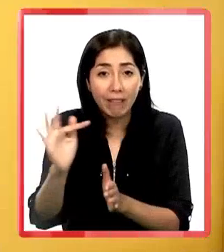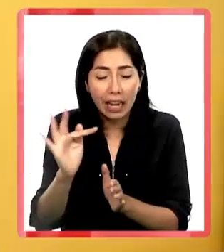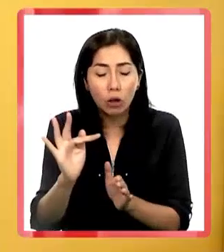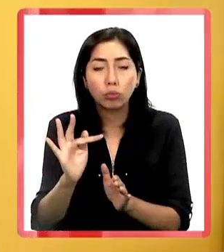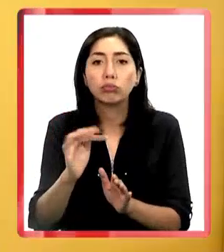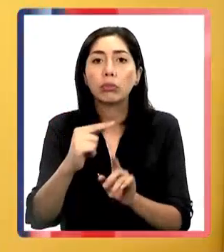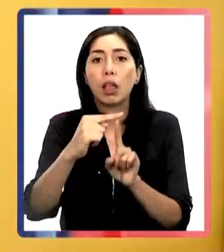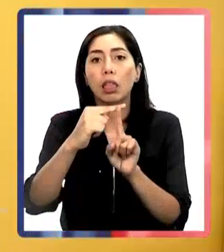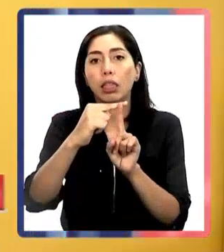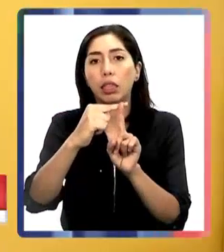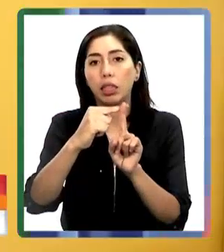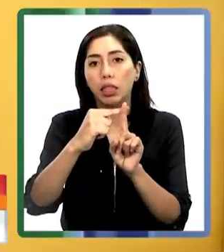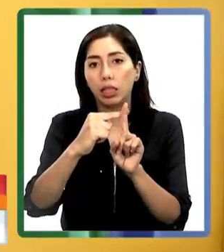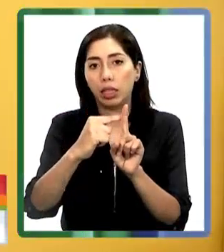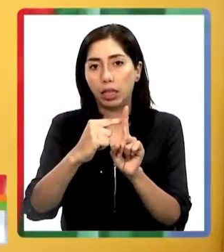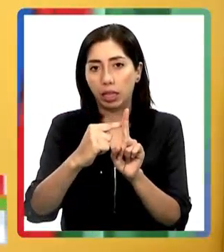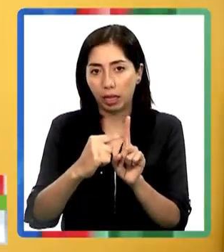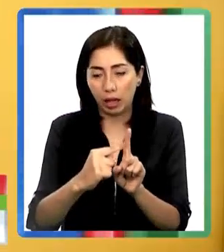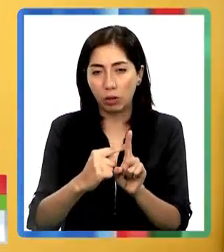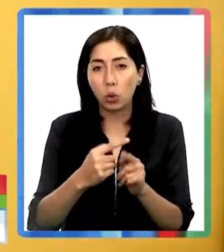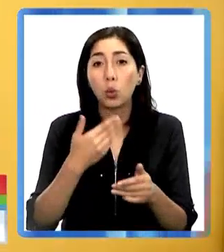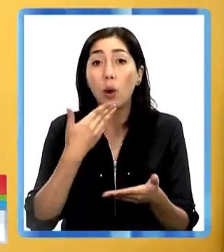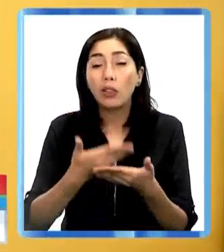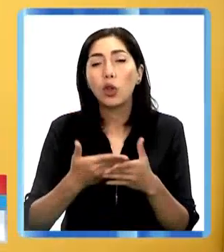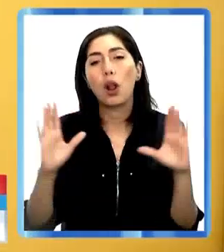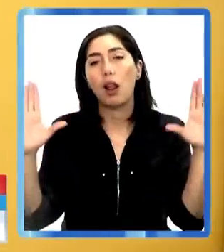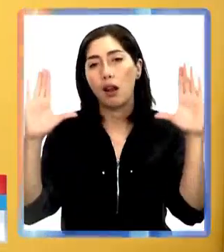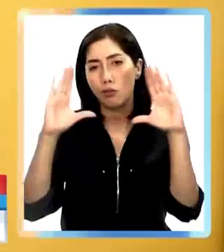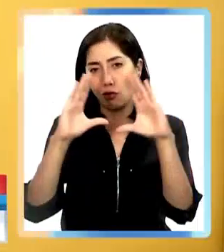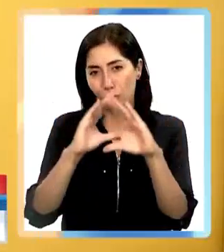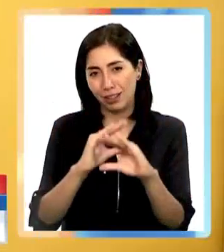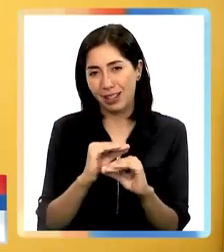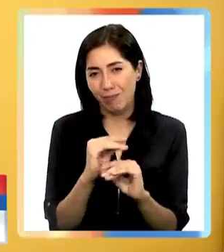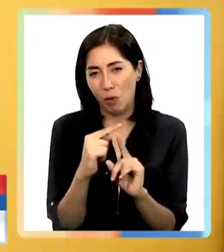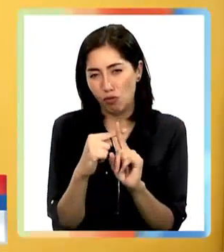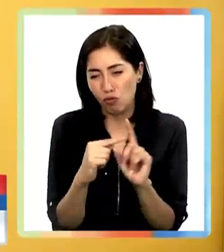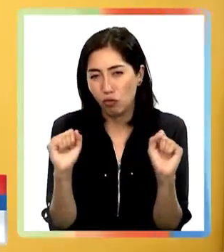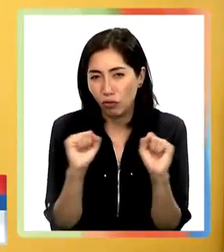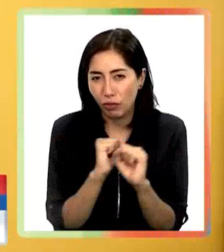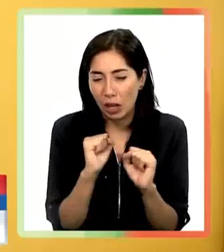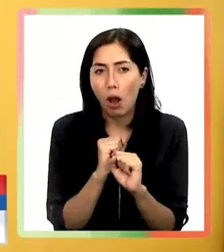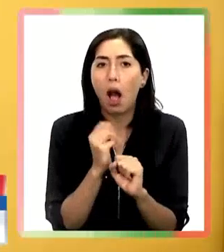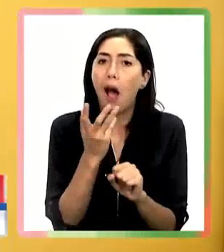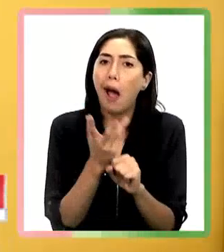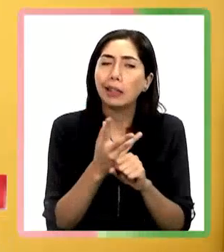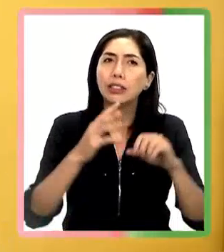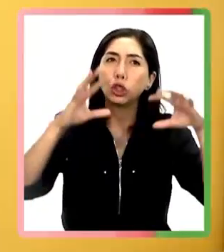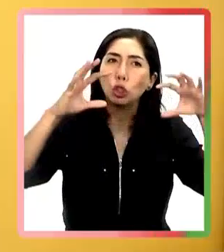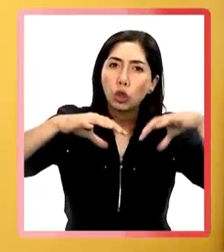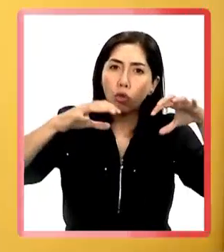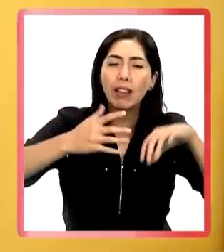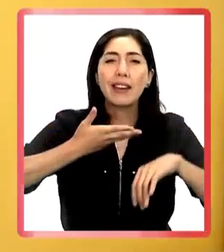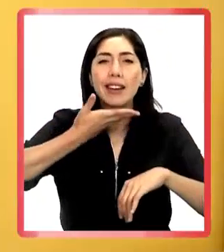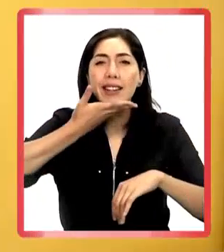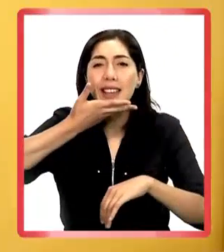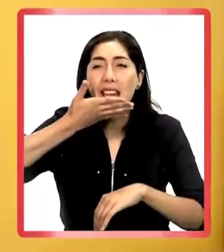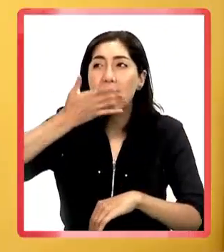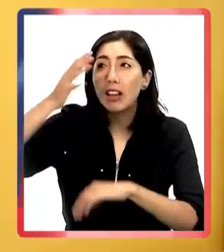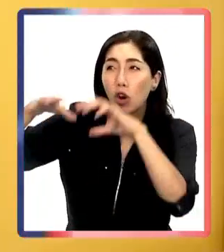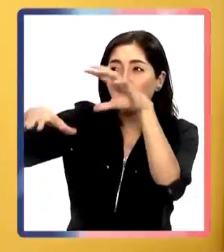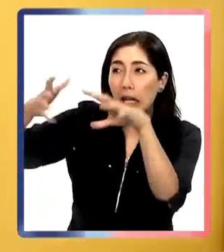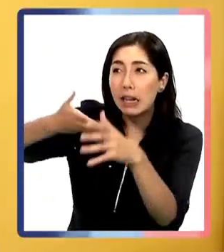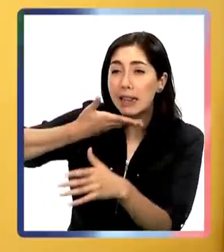a bajar la temperatura, principalmente en la noche, ¿cierto? Tuvimos algunos periodos de lluvia, hemos tenido nevazón en la